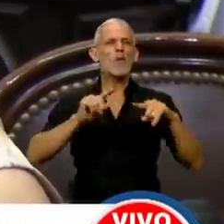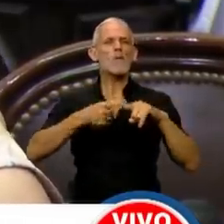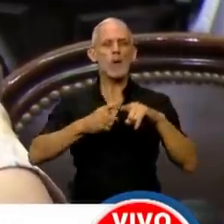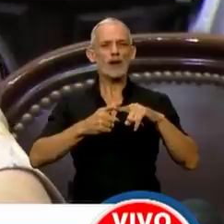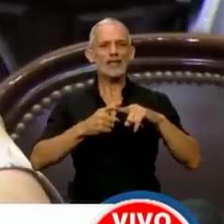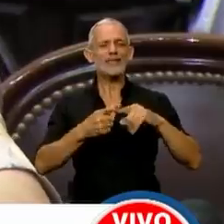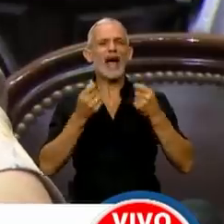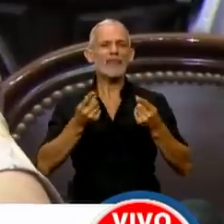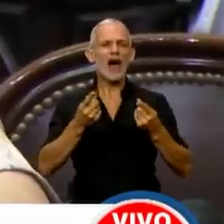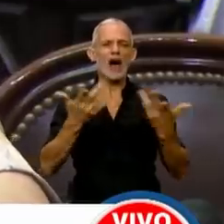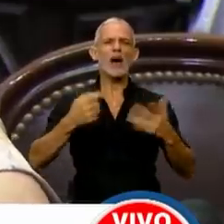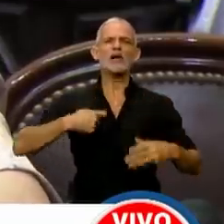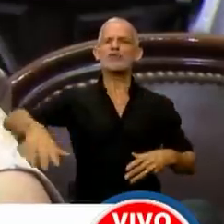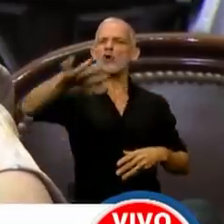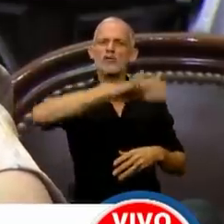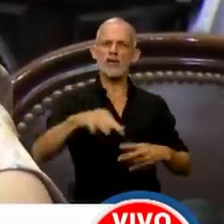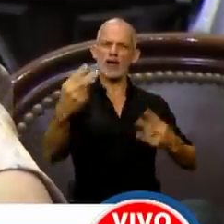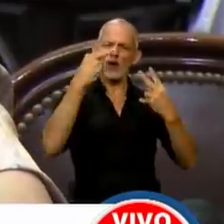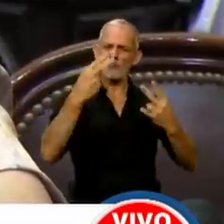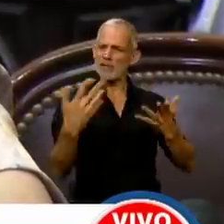política le diera un gesto a la sociedad